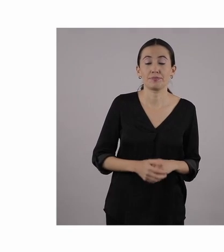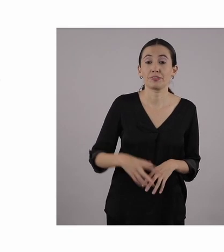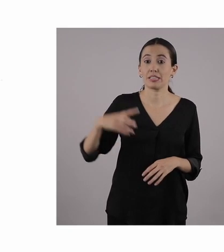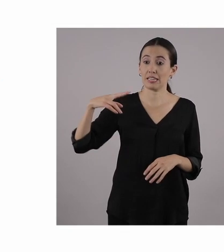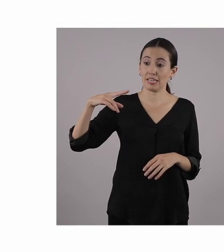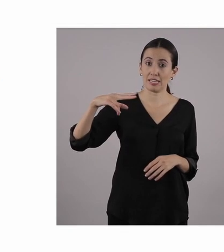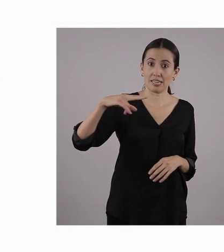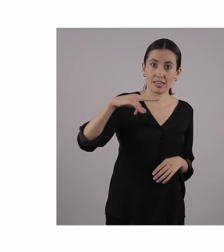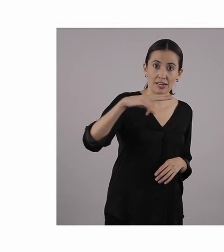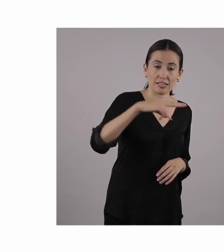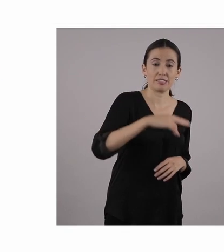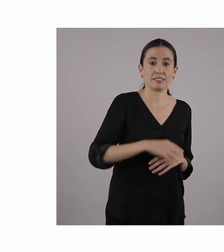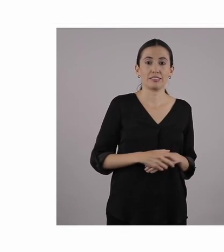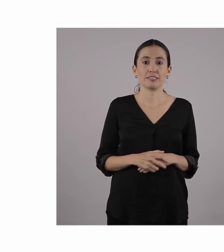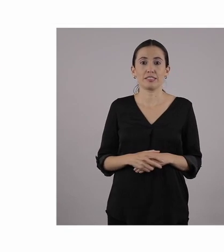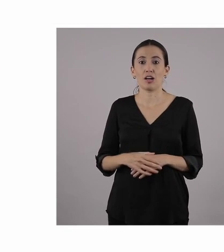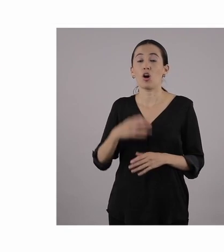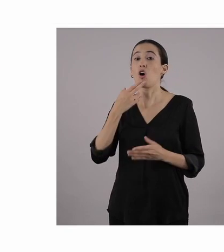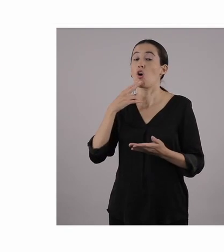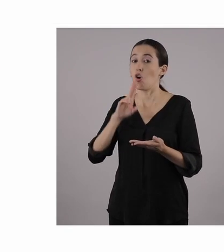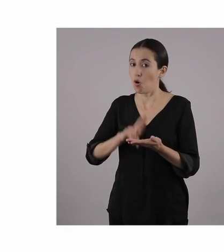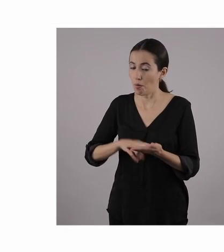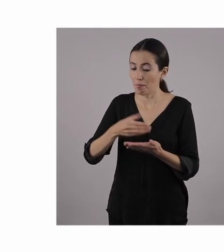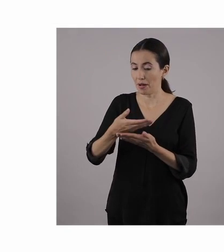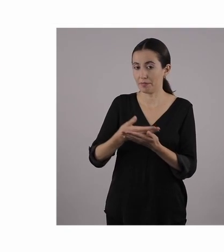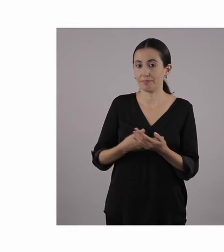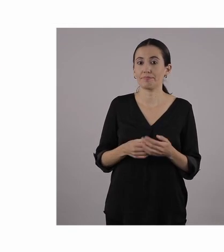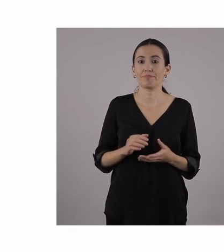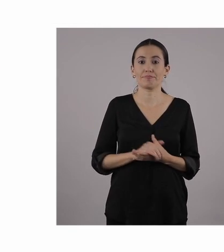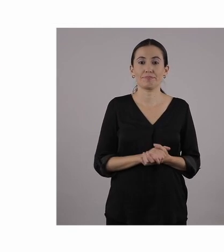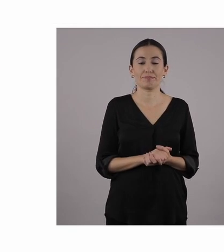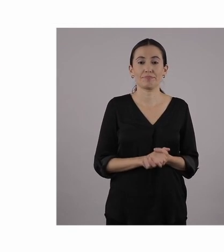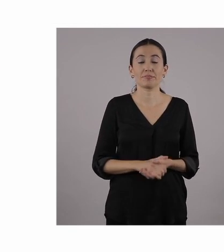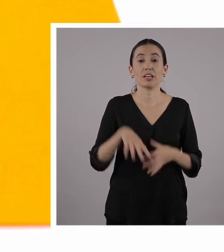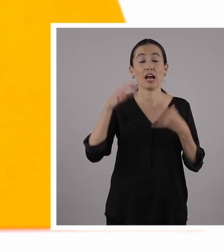Lápiz, tijeras, goma,